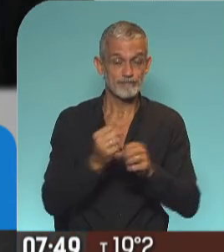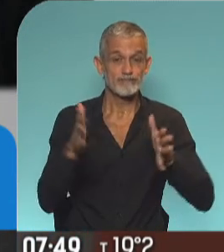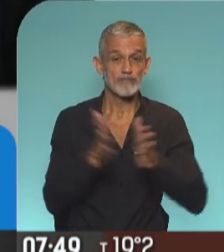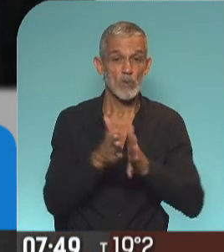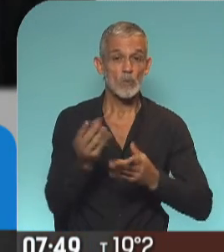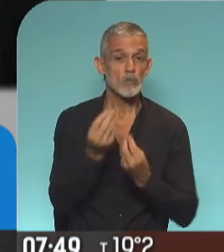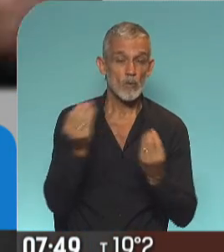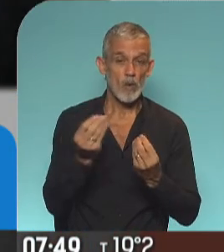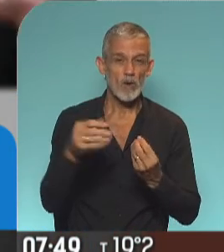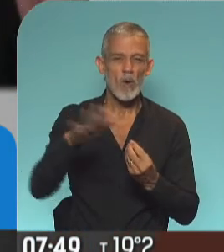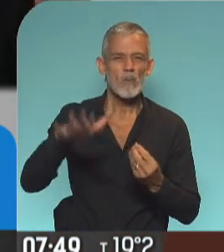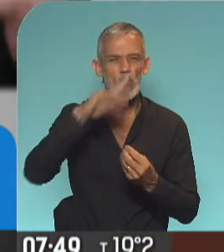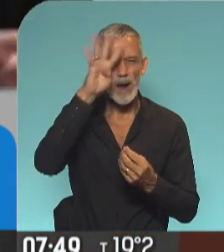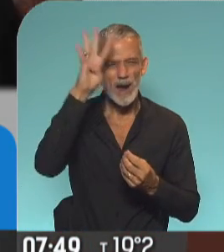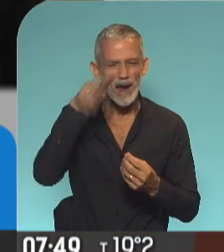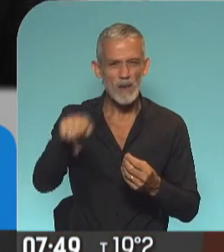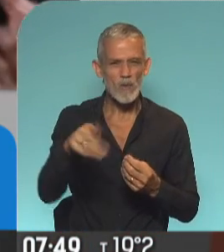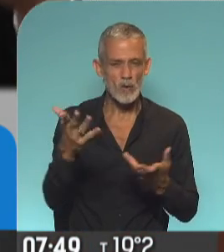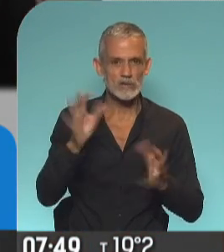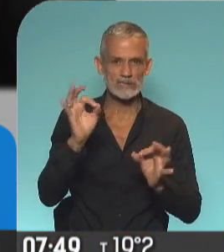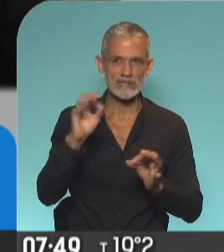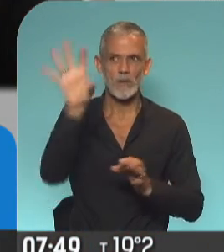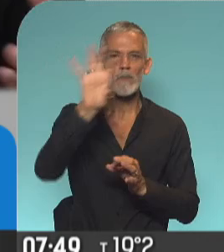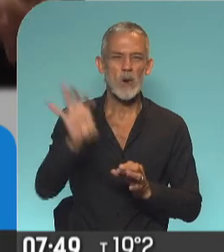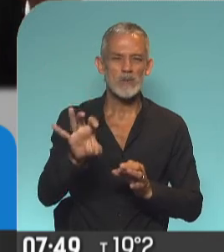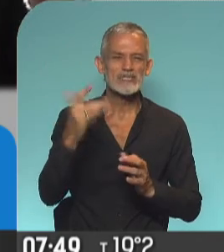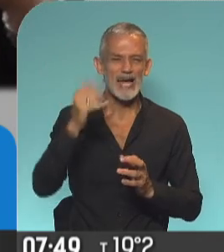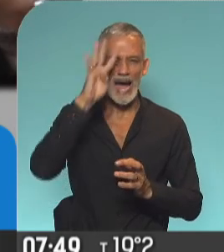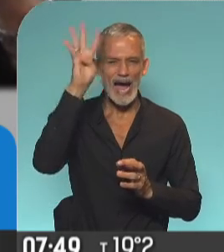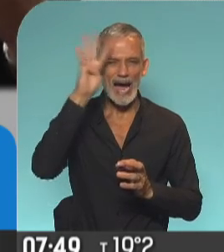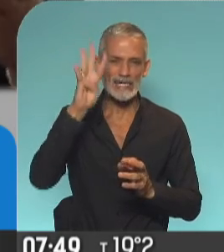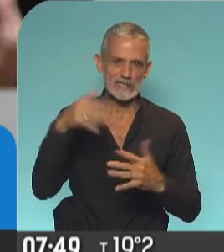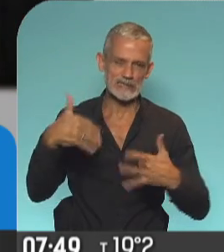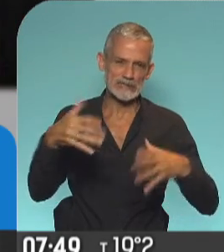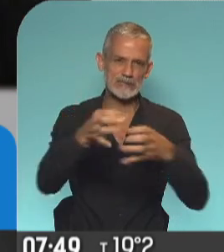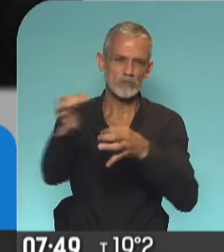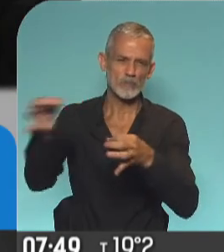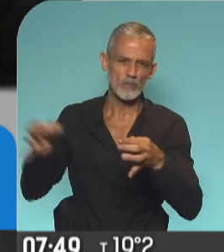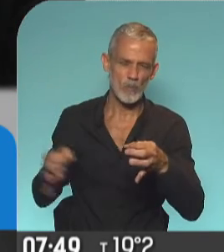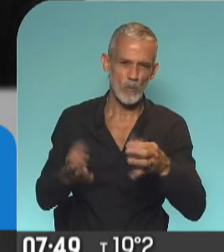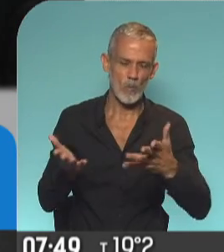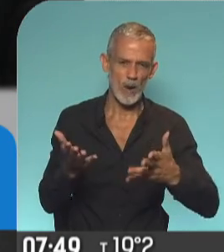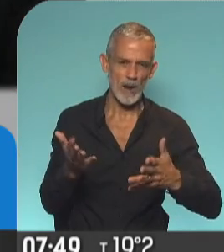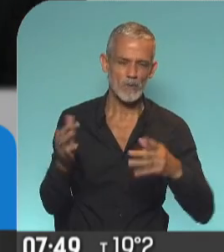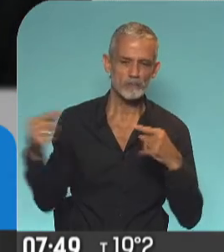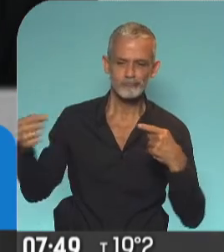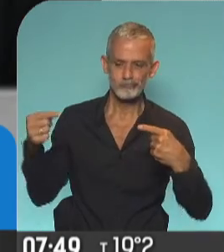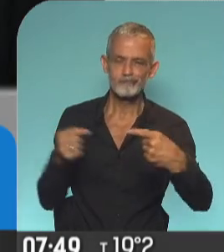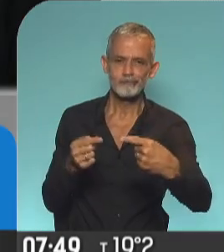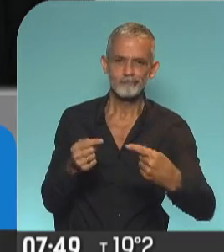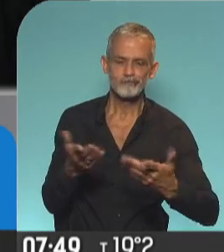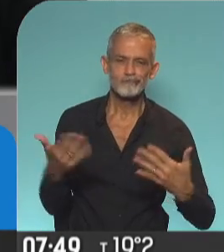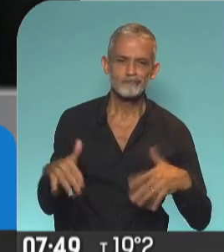con los pueblos originarios, que bueno, sabemos que son provincias que tienen sus problemáticas también,